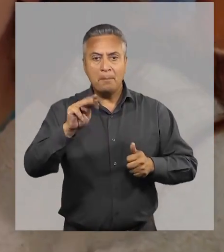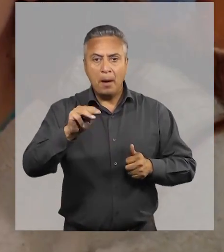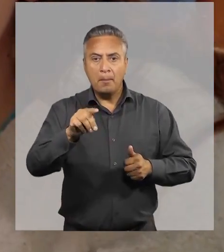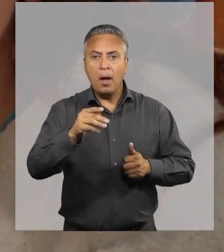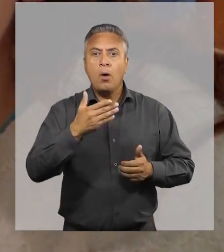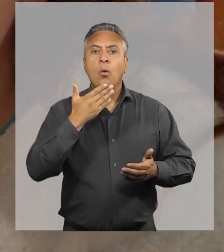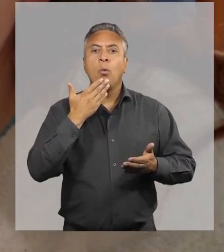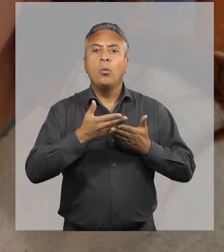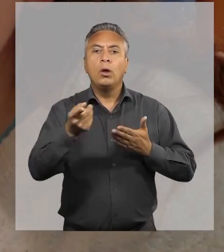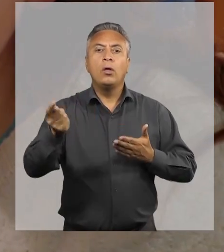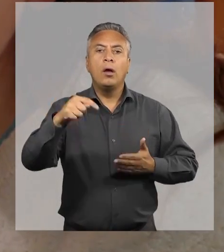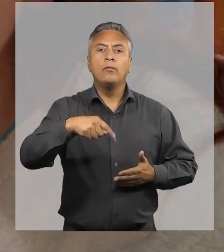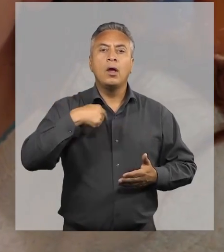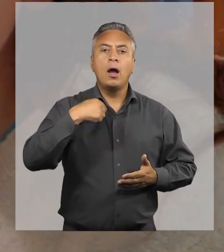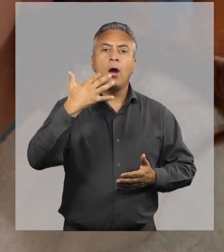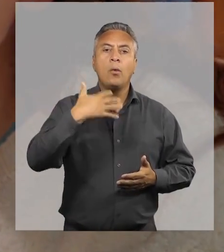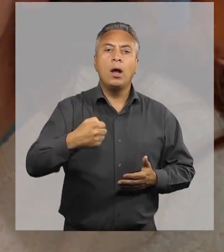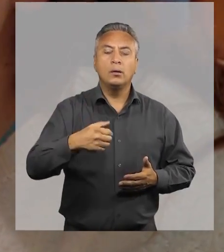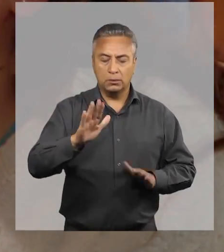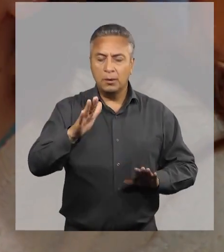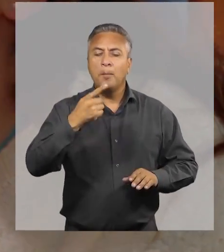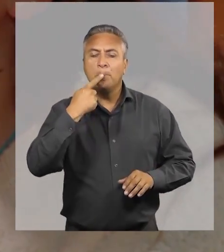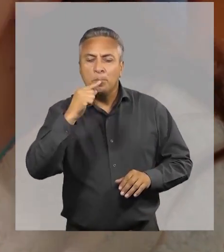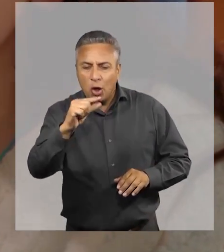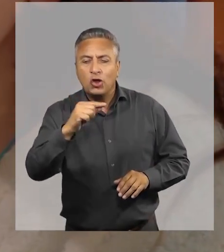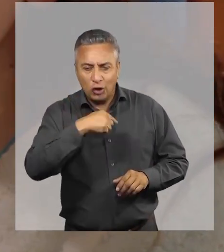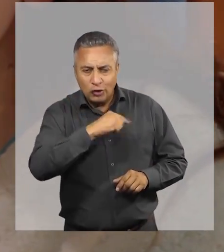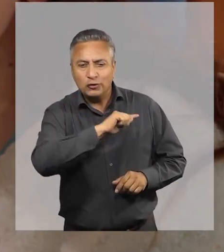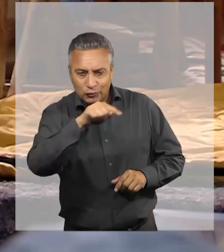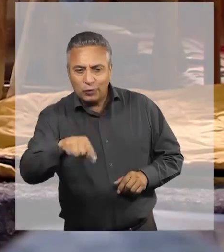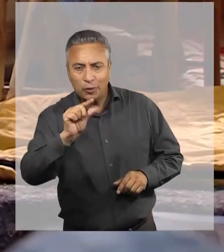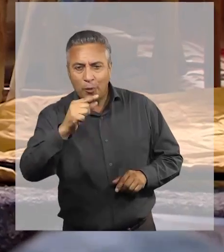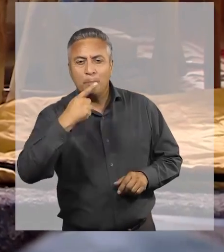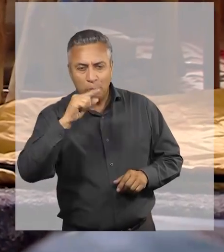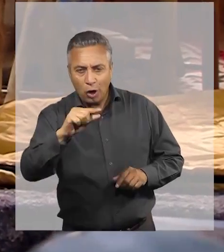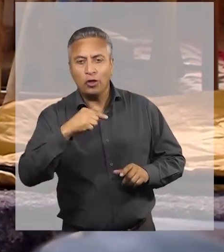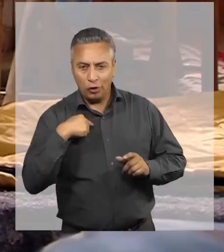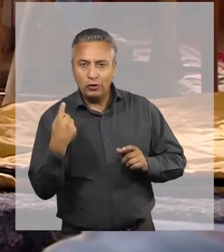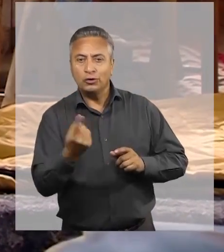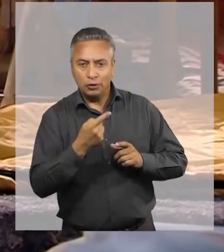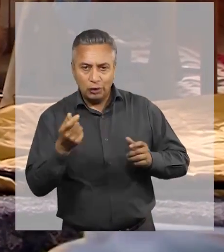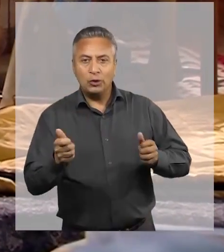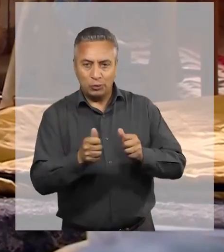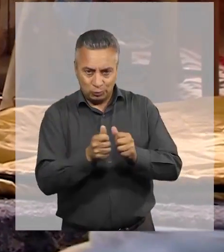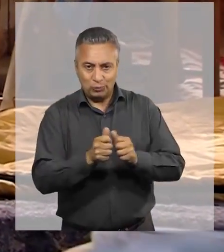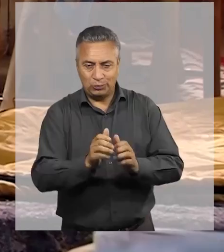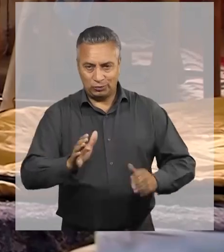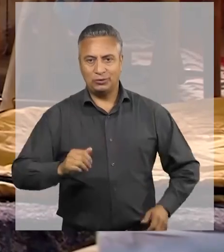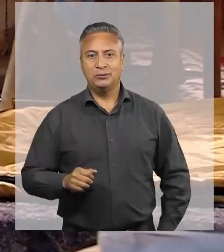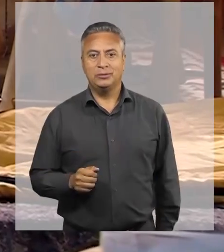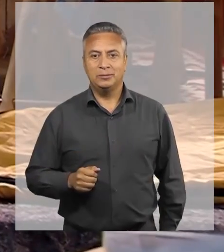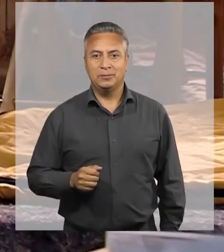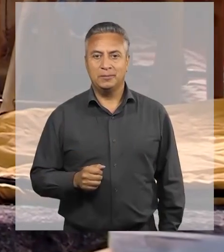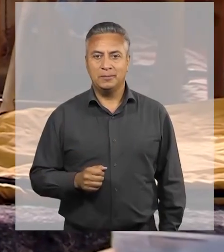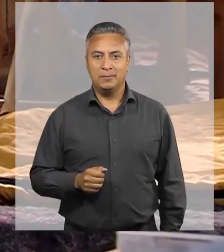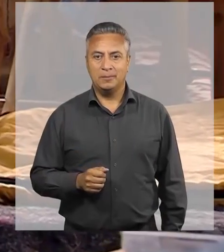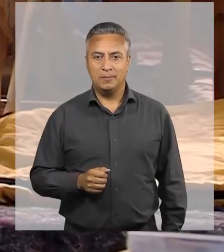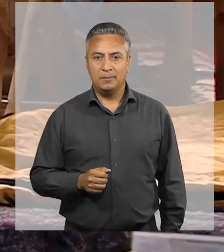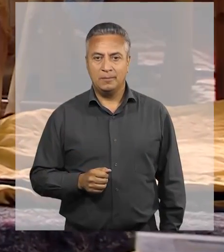Todo bien, mamá, pero ¿cuándo me vas a venir a buscar? Pronto, mi amor. Pronto vamos a estar todos